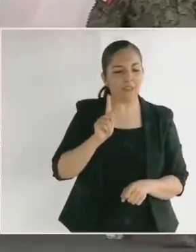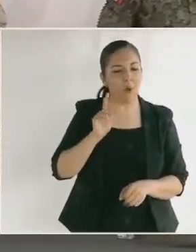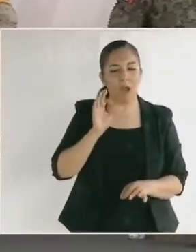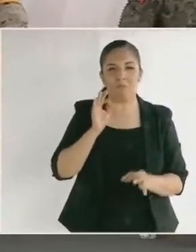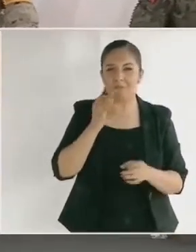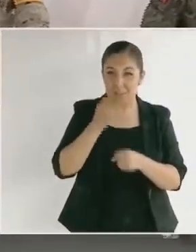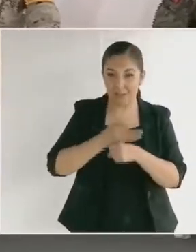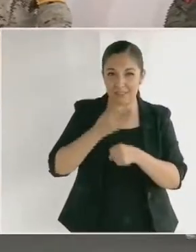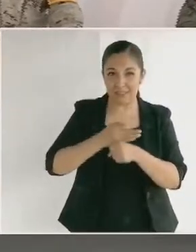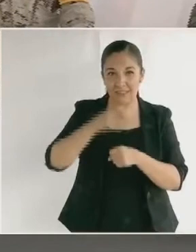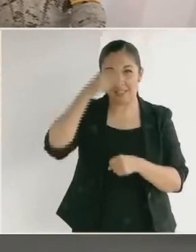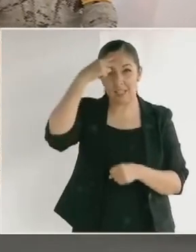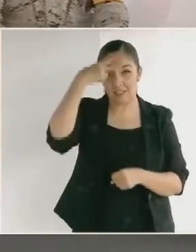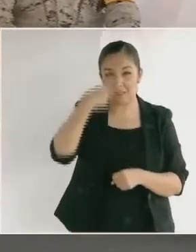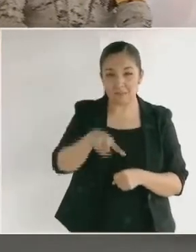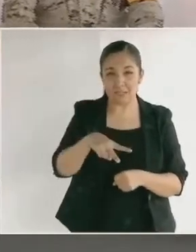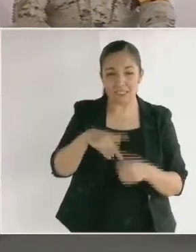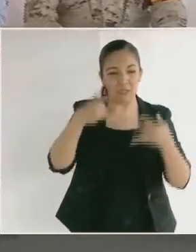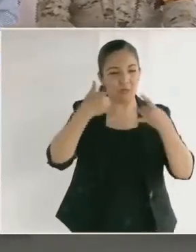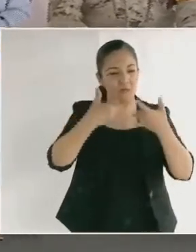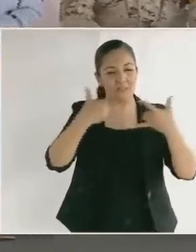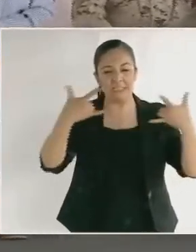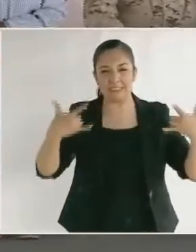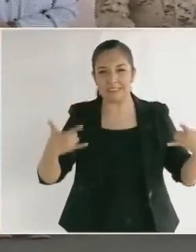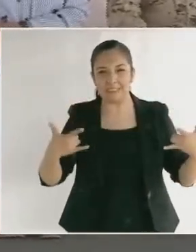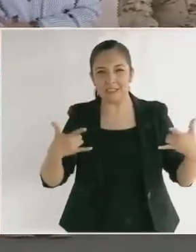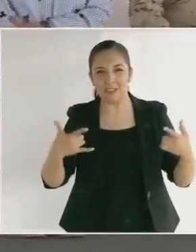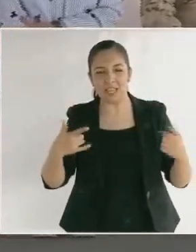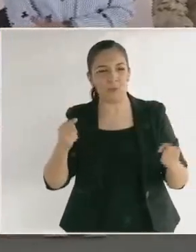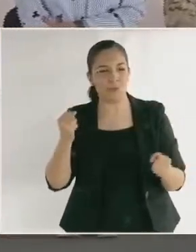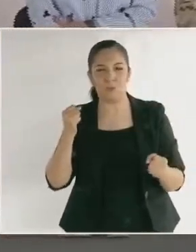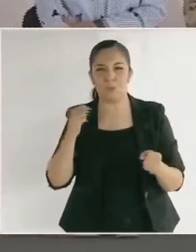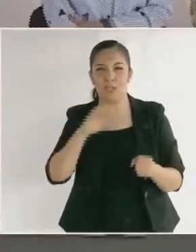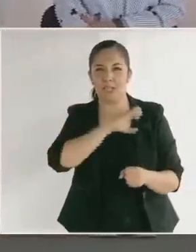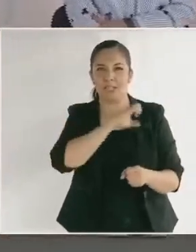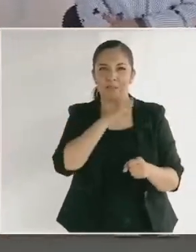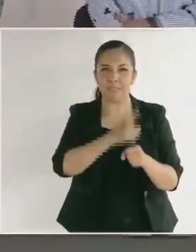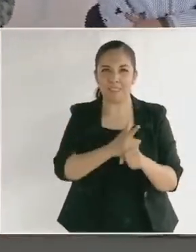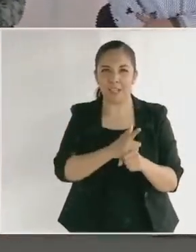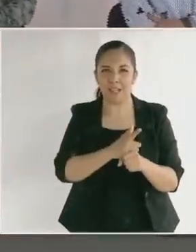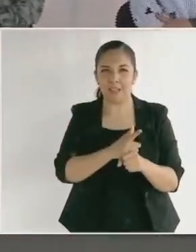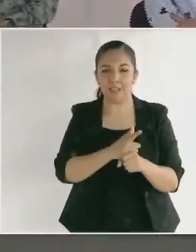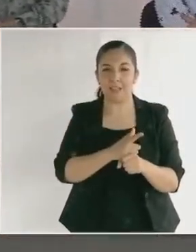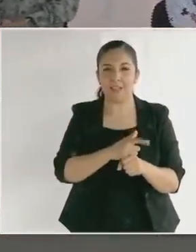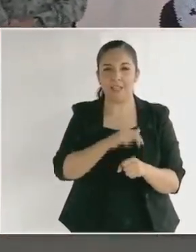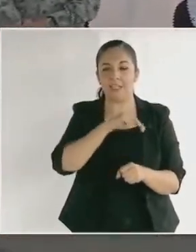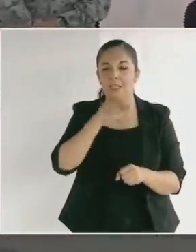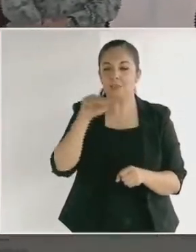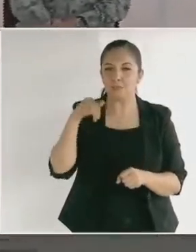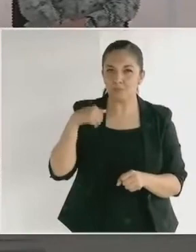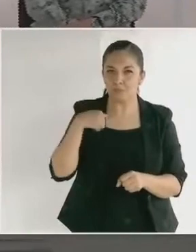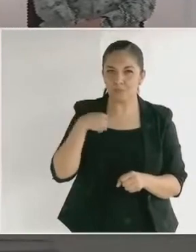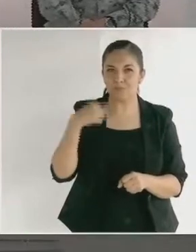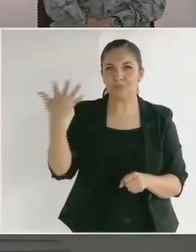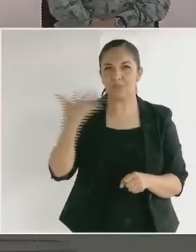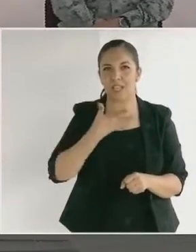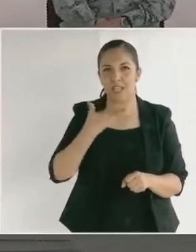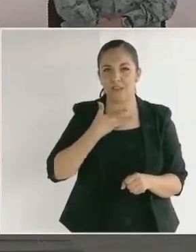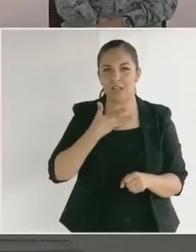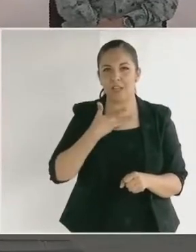México, histórico y necesario de definiciones fundamentales, que tenemos también grandes y